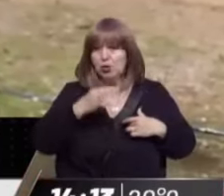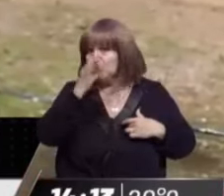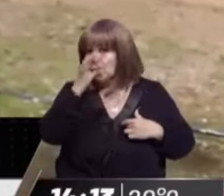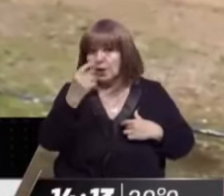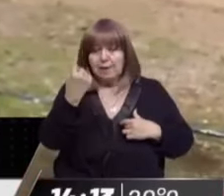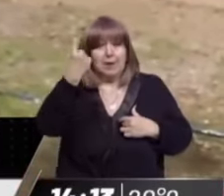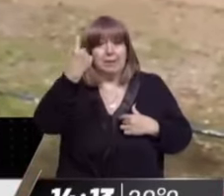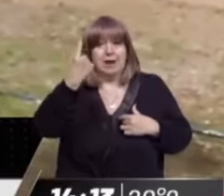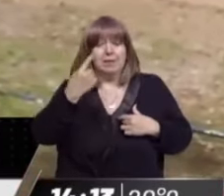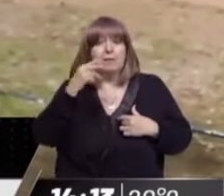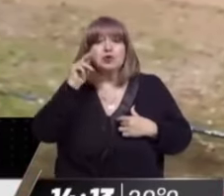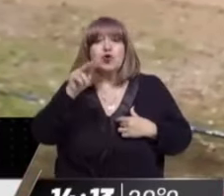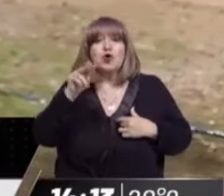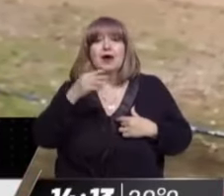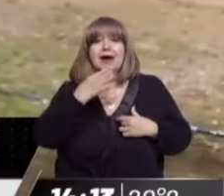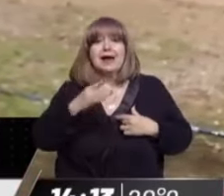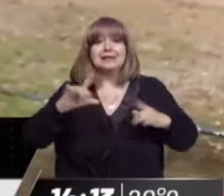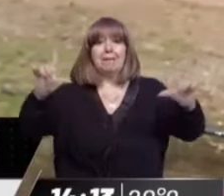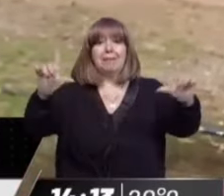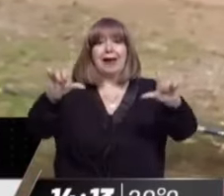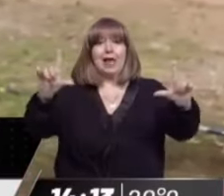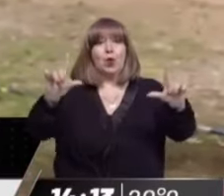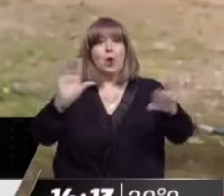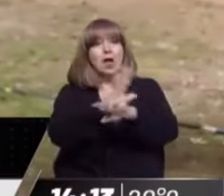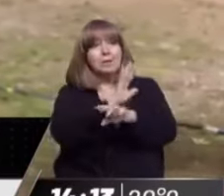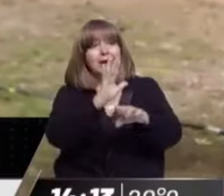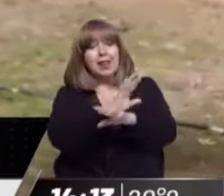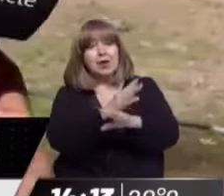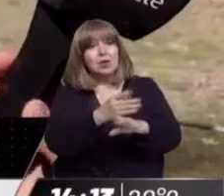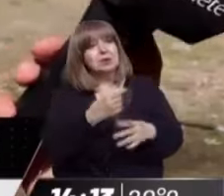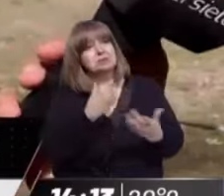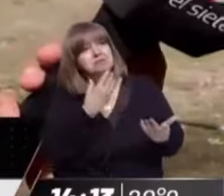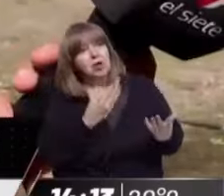llevaron al noti y gracias a Dios no tiene nada eh